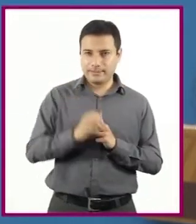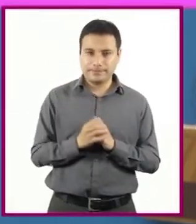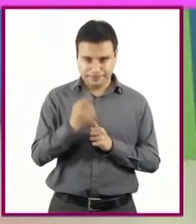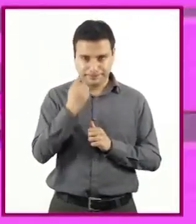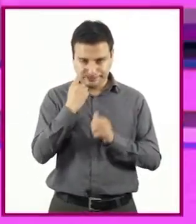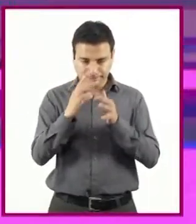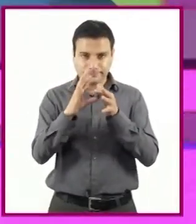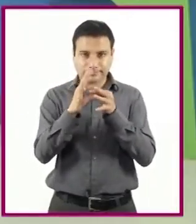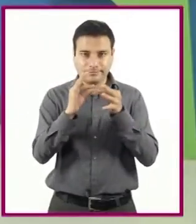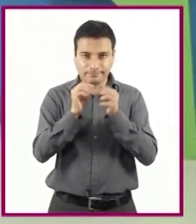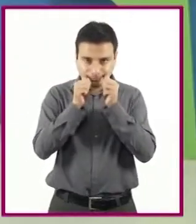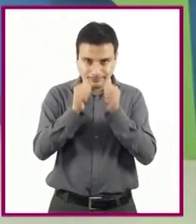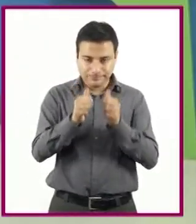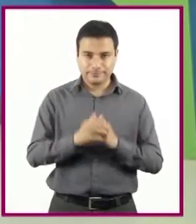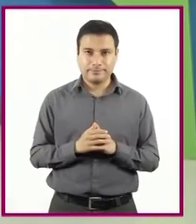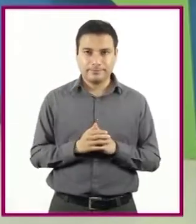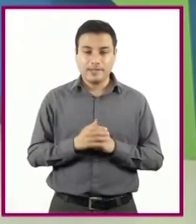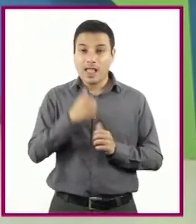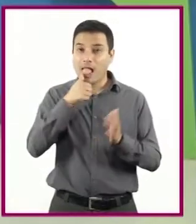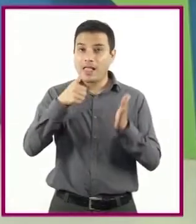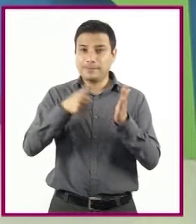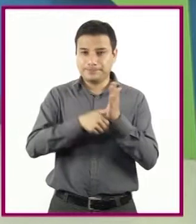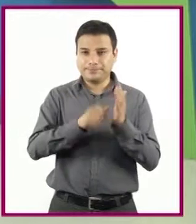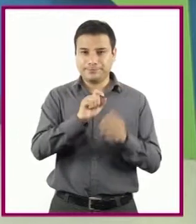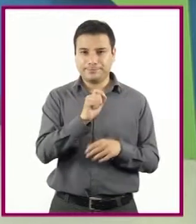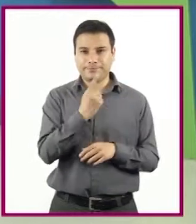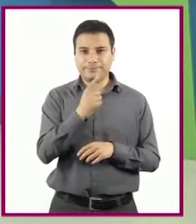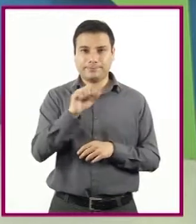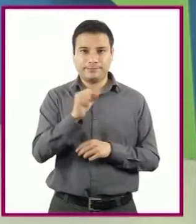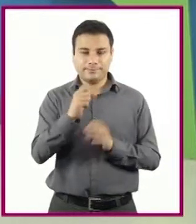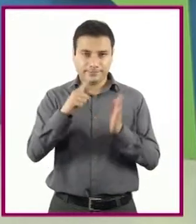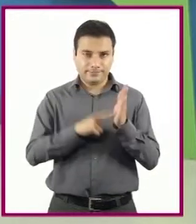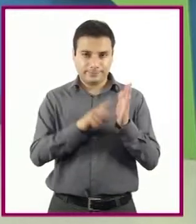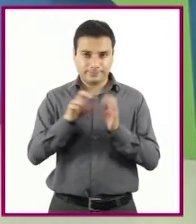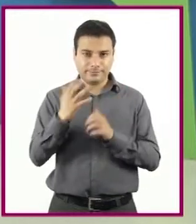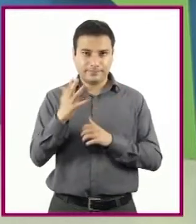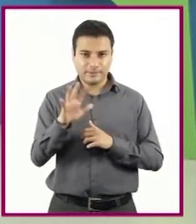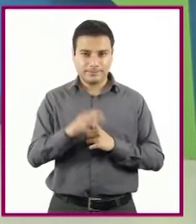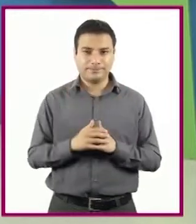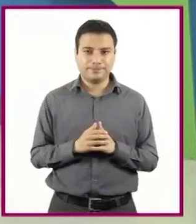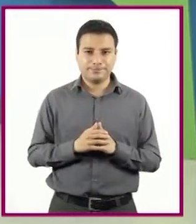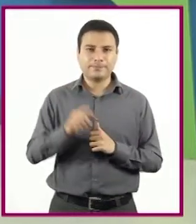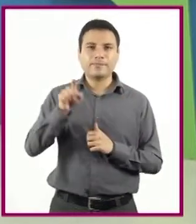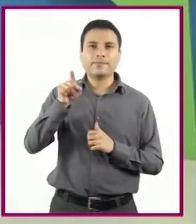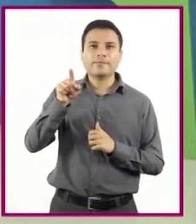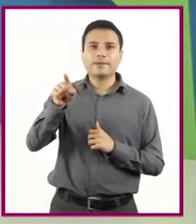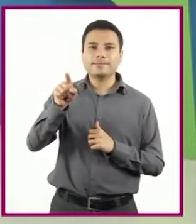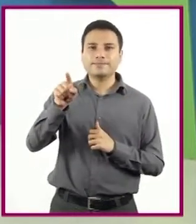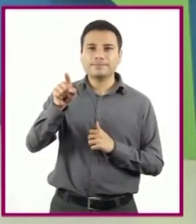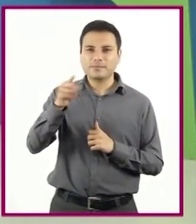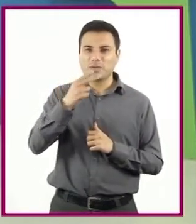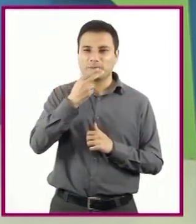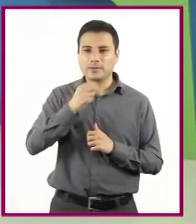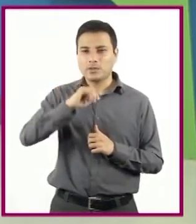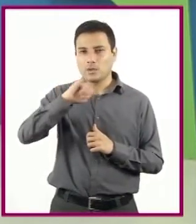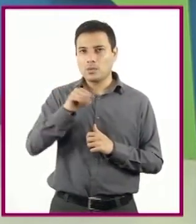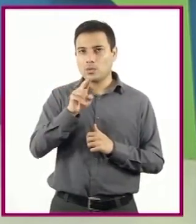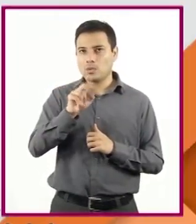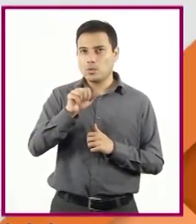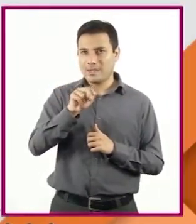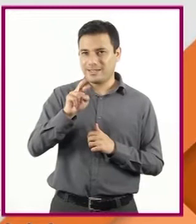atención. Carta enviada el 21 de septiembre de 1810 al intendente Juan Antonio